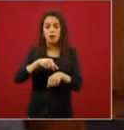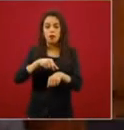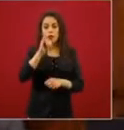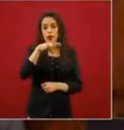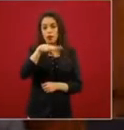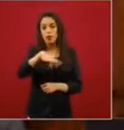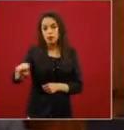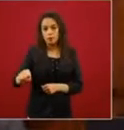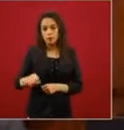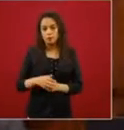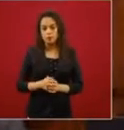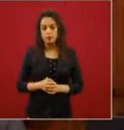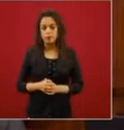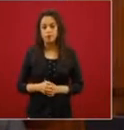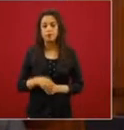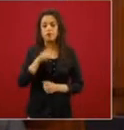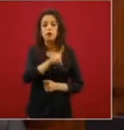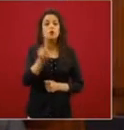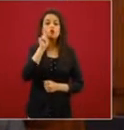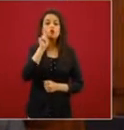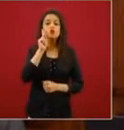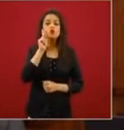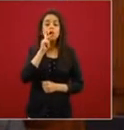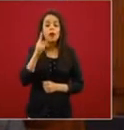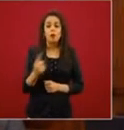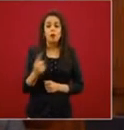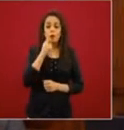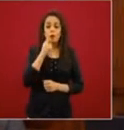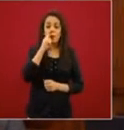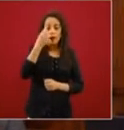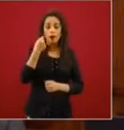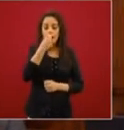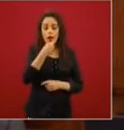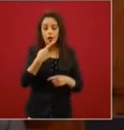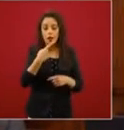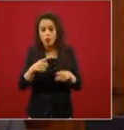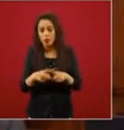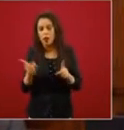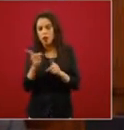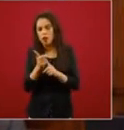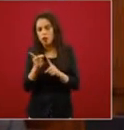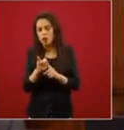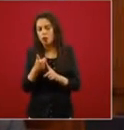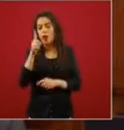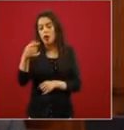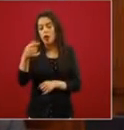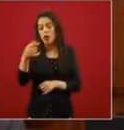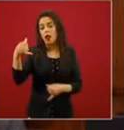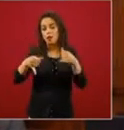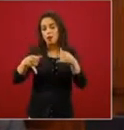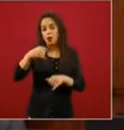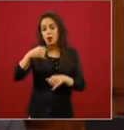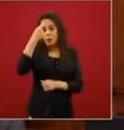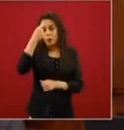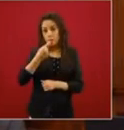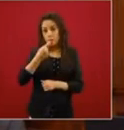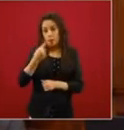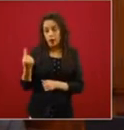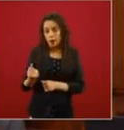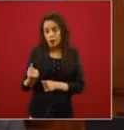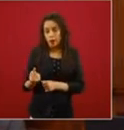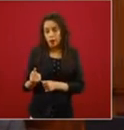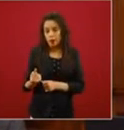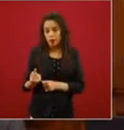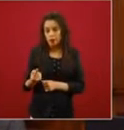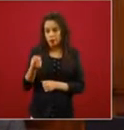las pruebas se las hagan en laboratorios privados, con la finalidad de no afectar las primas de riesgo. Si hay alguna situación